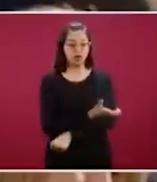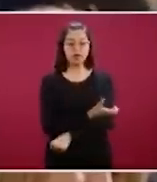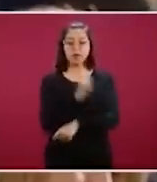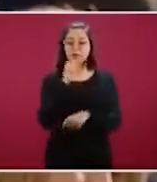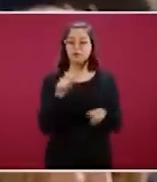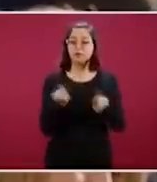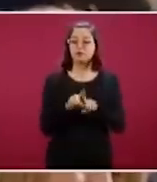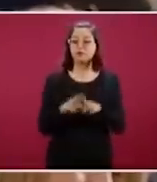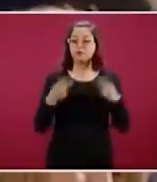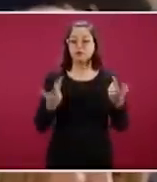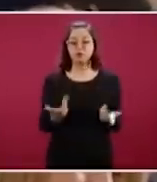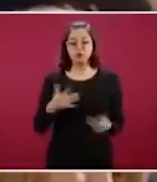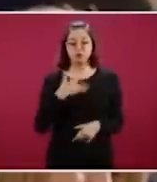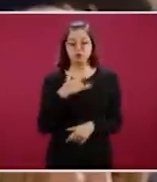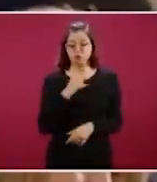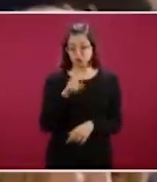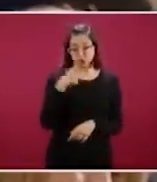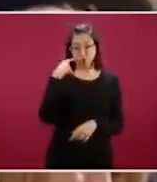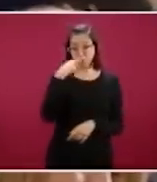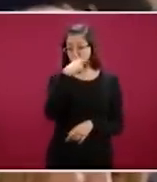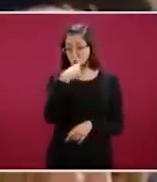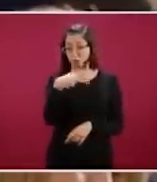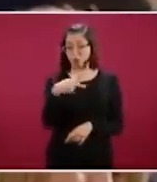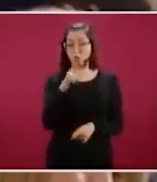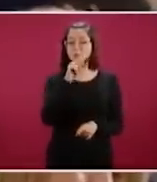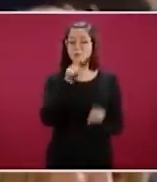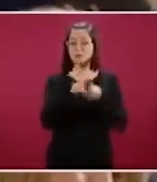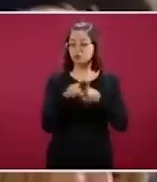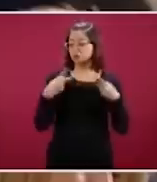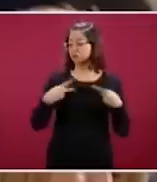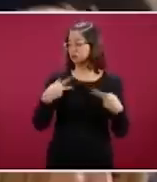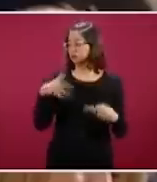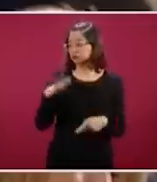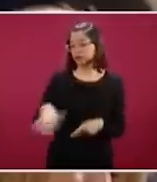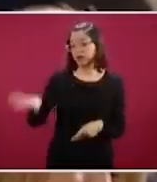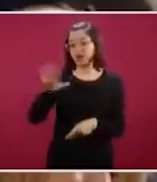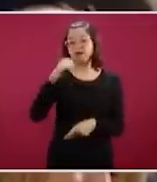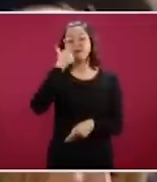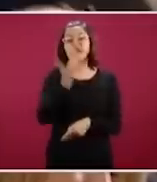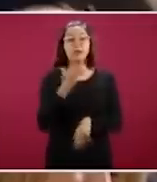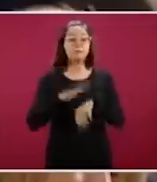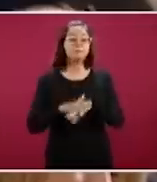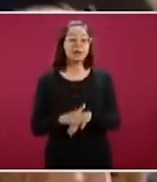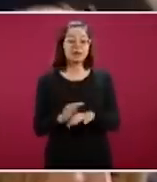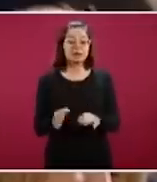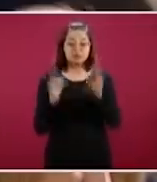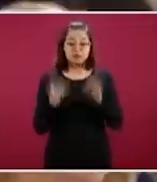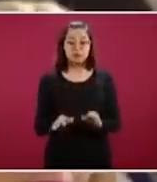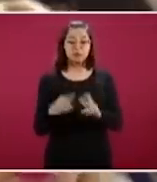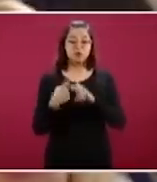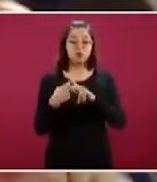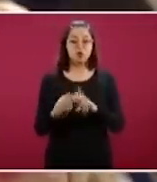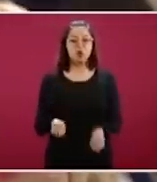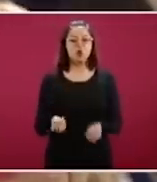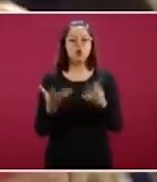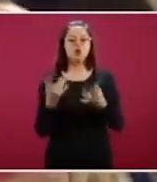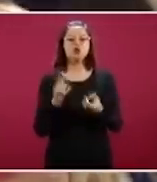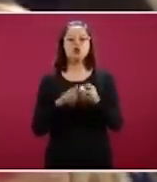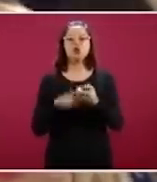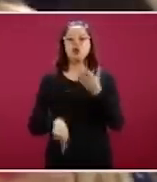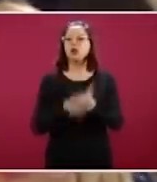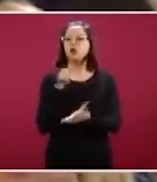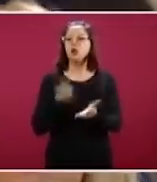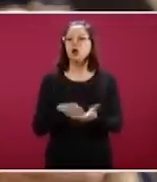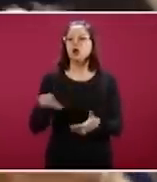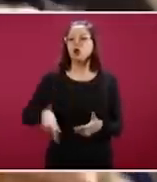y de la percepción que usted tiene, la gente también quiere saber, con datos duros y precisos, ¿en qué áreas de gobierno